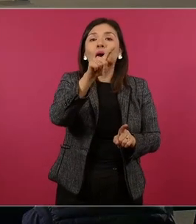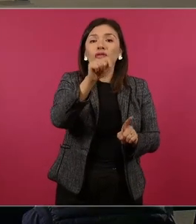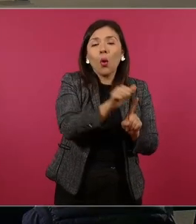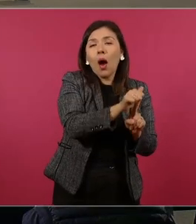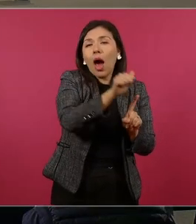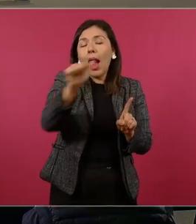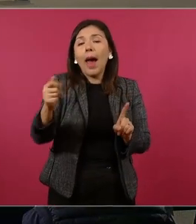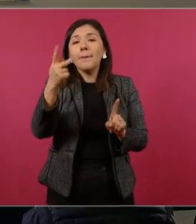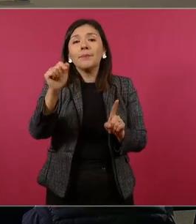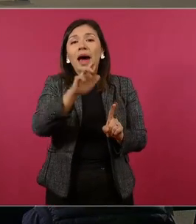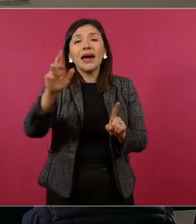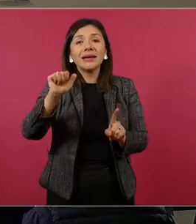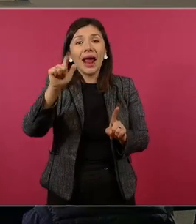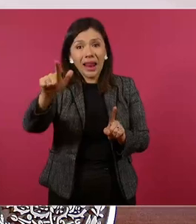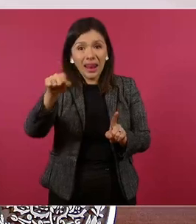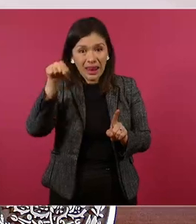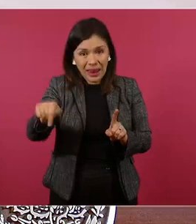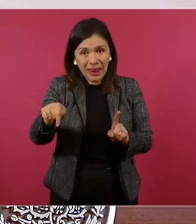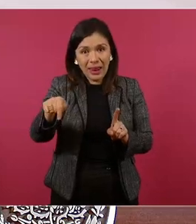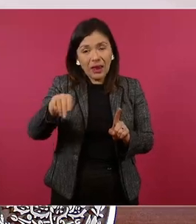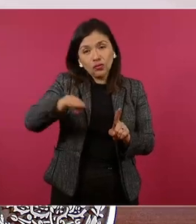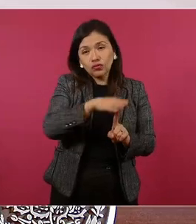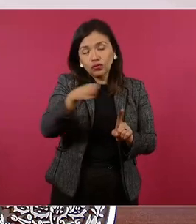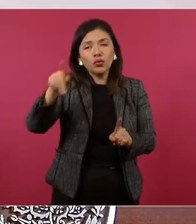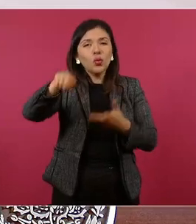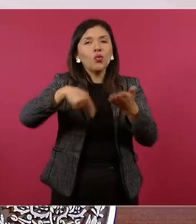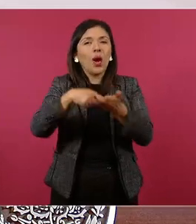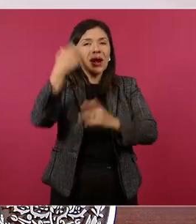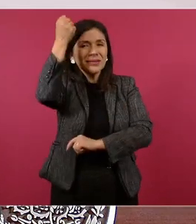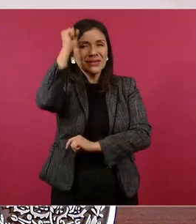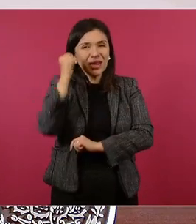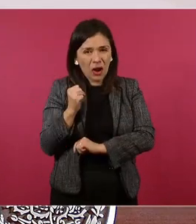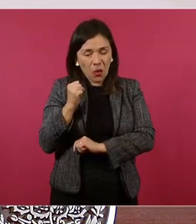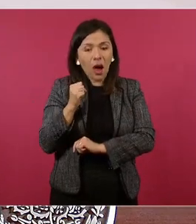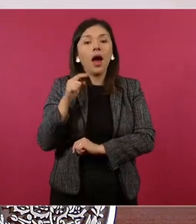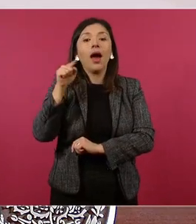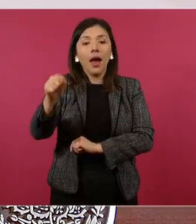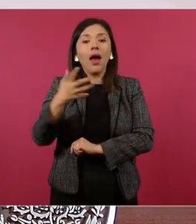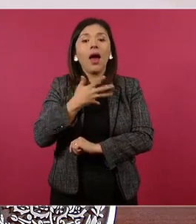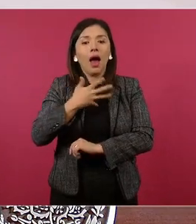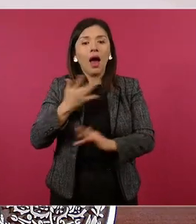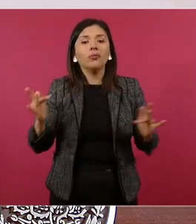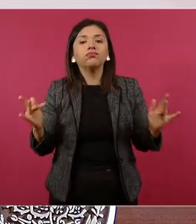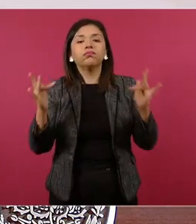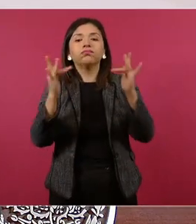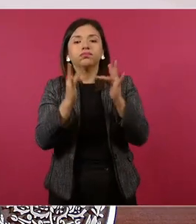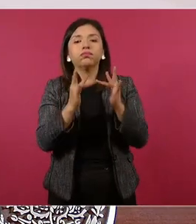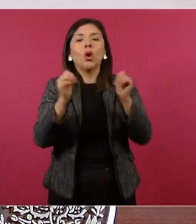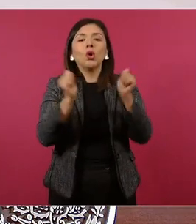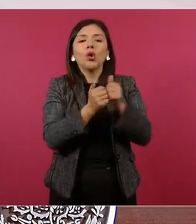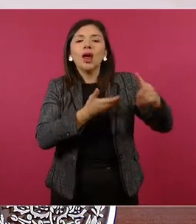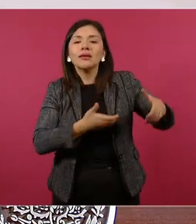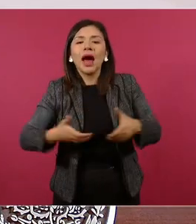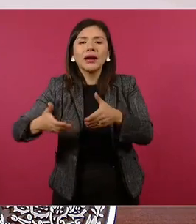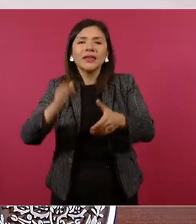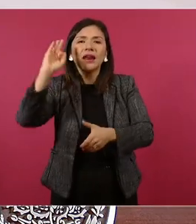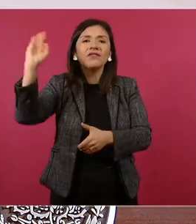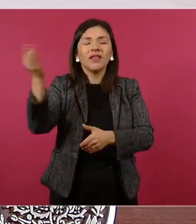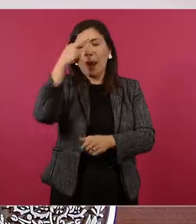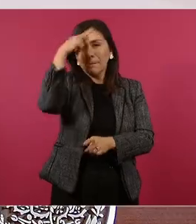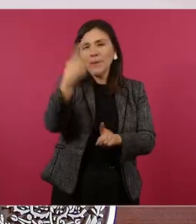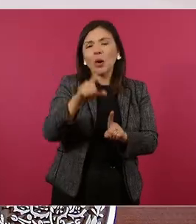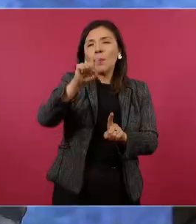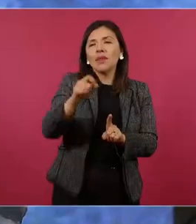badirahuato badirahuato a los frailes en Sinaloa une se une con la Carretera Federal México